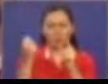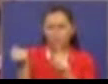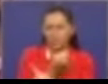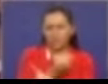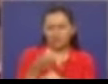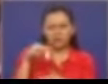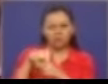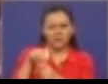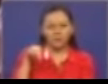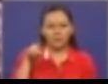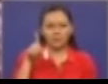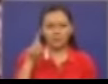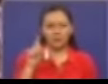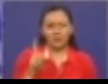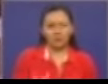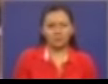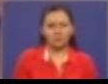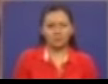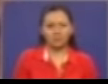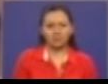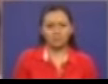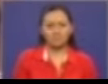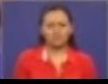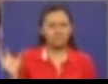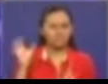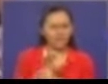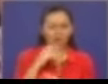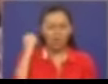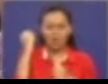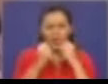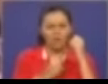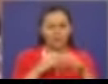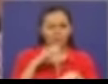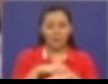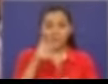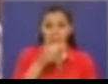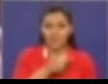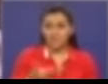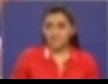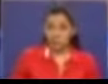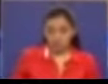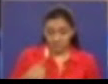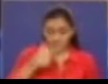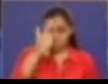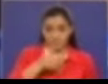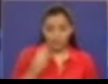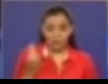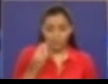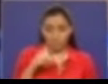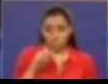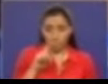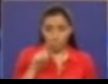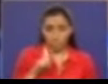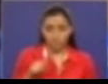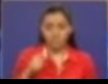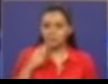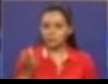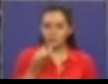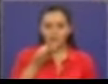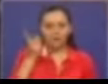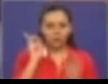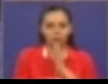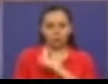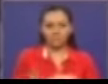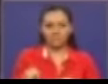violenta del MPD. La agresión llegó a tal punto que el presidente de la FEUE, Carlos Muñoz, presentó una denuncia